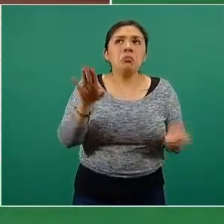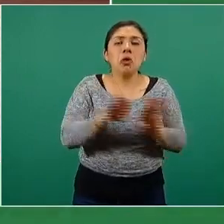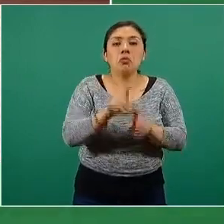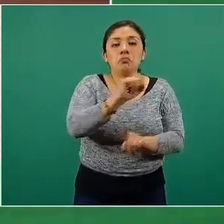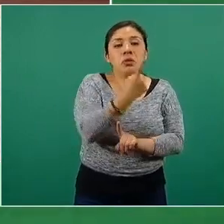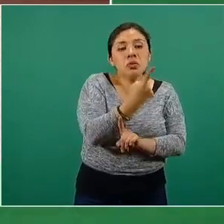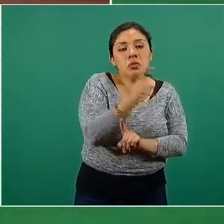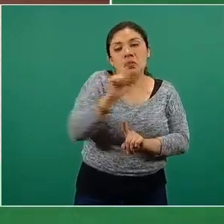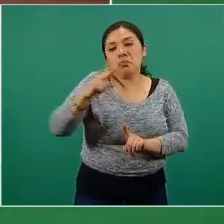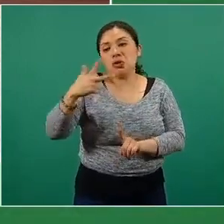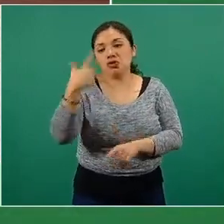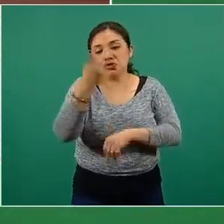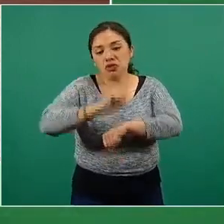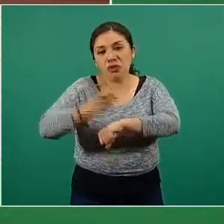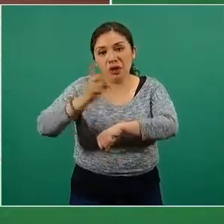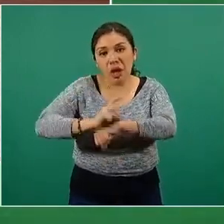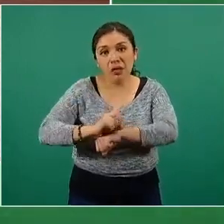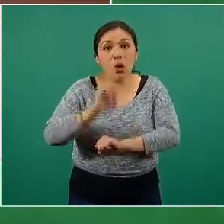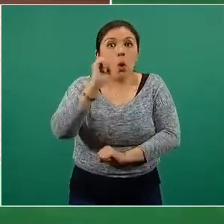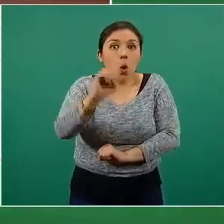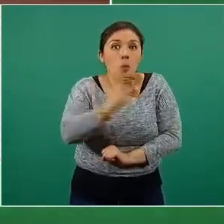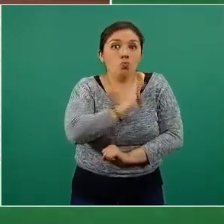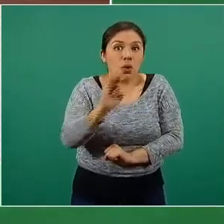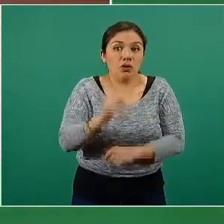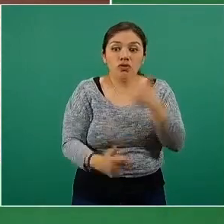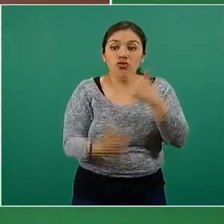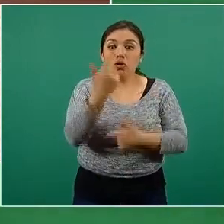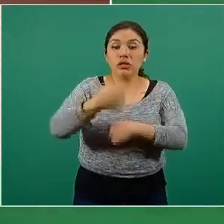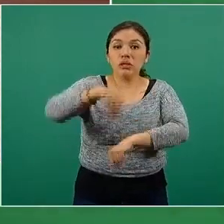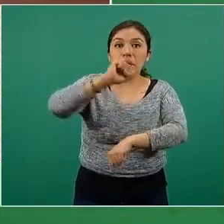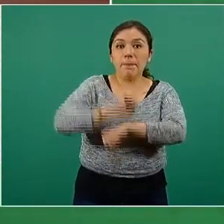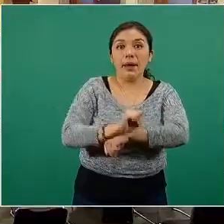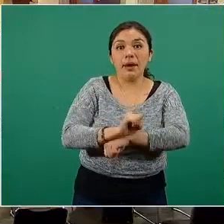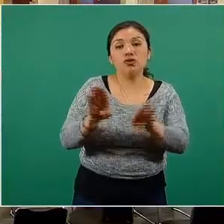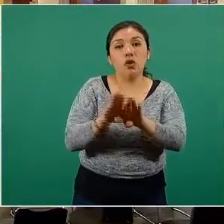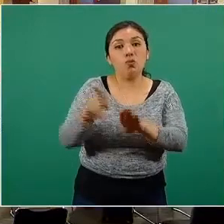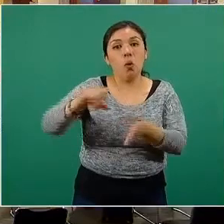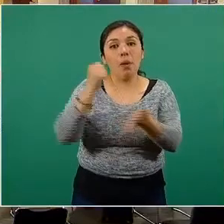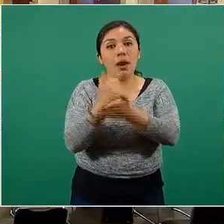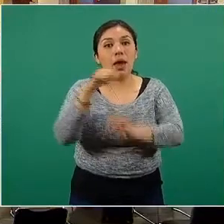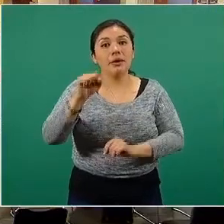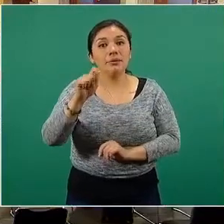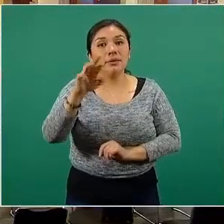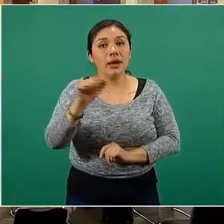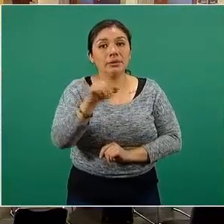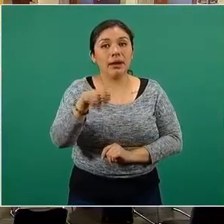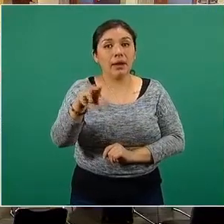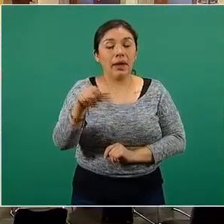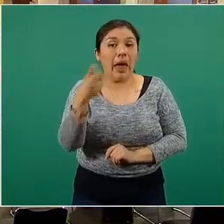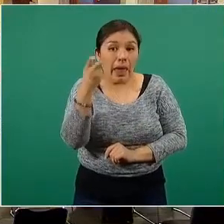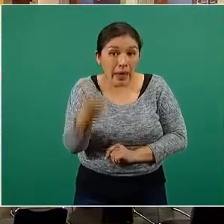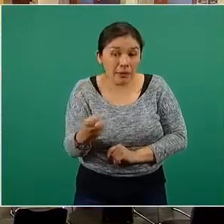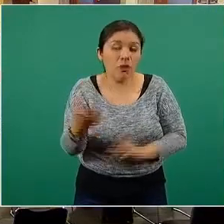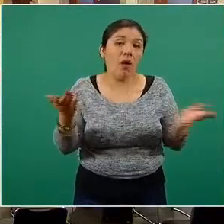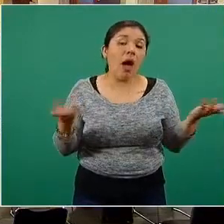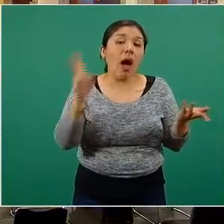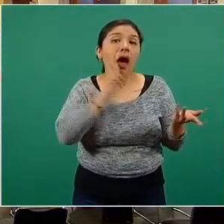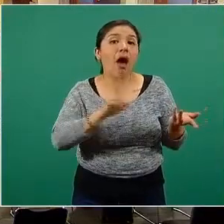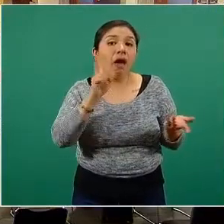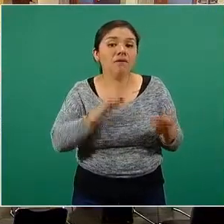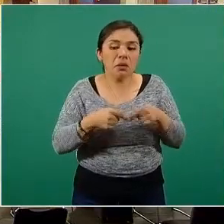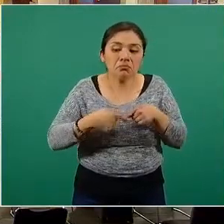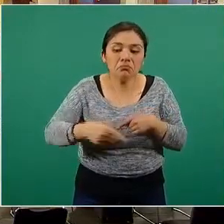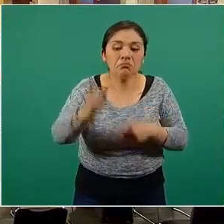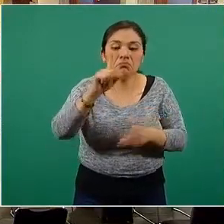21 o 28 días, pero también hasta 12 semanas, como es el caso de AstraZeneca. Entonces esto lo vamos a estar viendo, yo creo que durante el